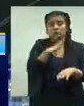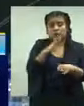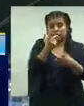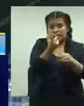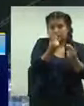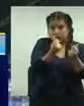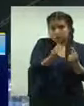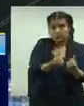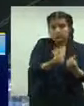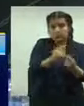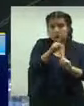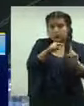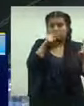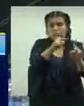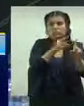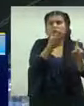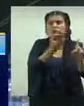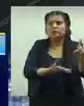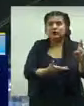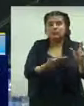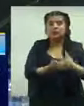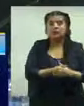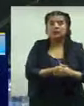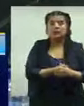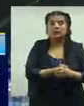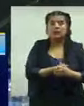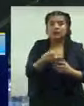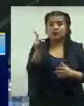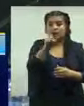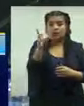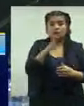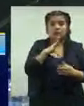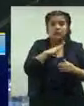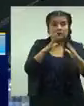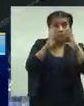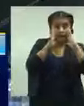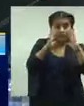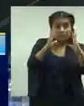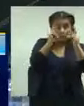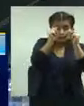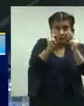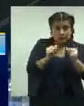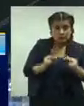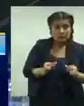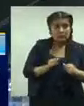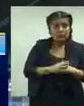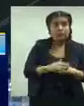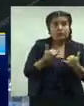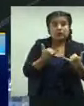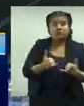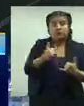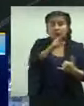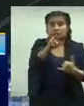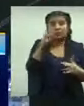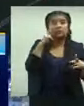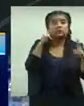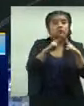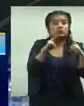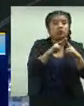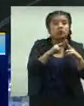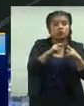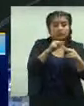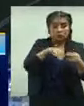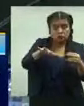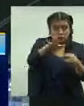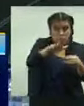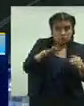presupuestaria. El detalle muchas veces es el no contar con la disponibilidad financiera. Y como usted tiene conocimiento, ¿verdad? O tenemos